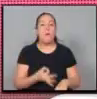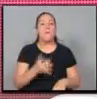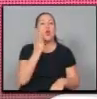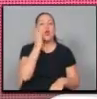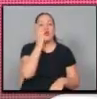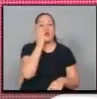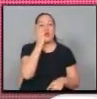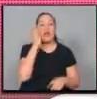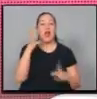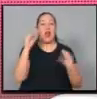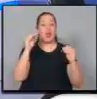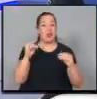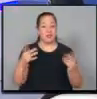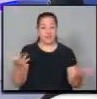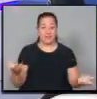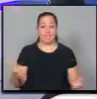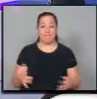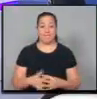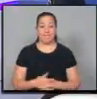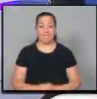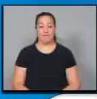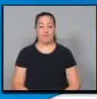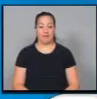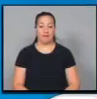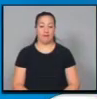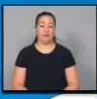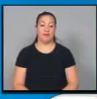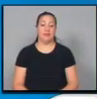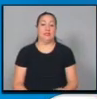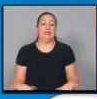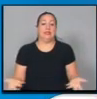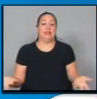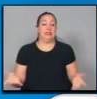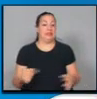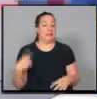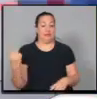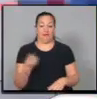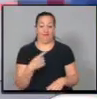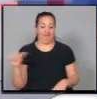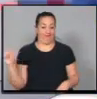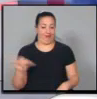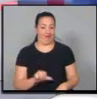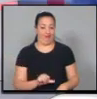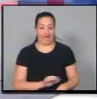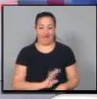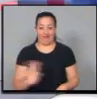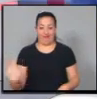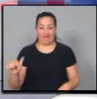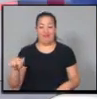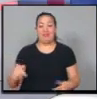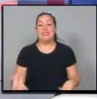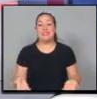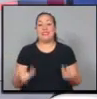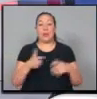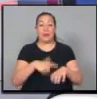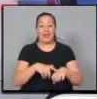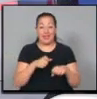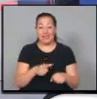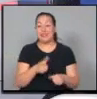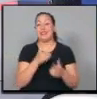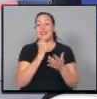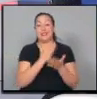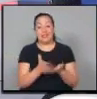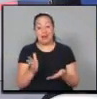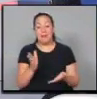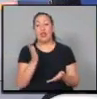noche. Lamentablemente, ¿no? Eso sí. Qué va. Ah, bueno, qué sé yo. Entonces estamos perdidos. Sí. Bueno, hoy se levantaron temprano y además de dormir